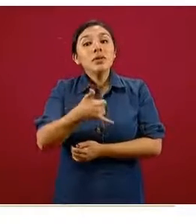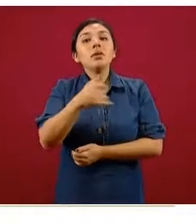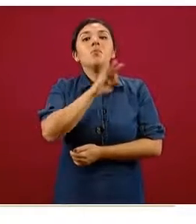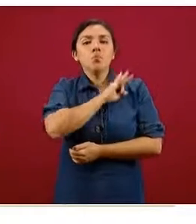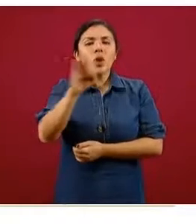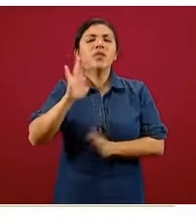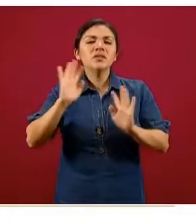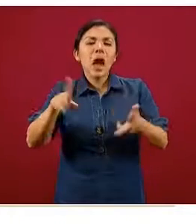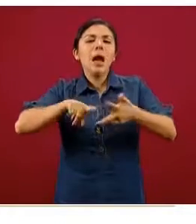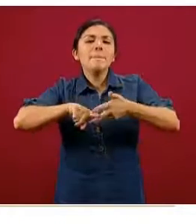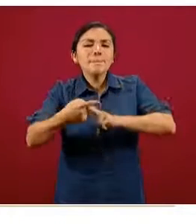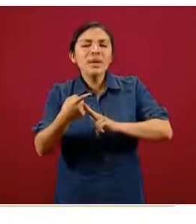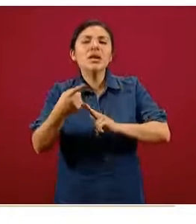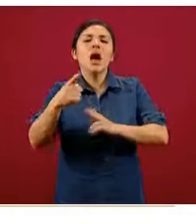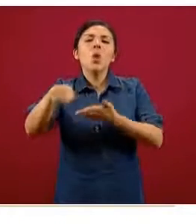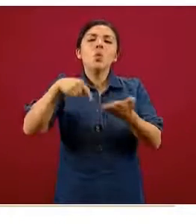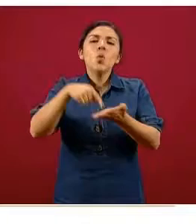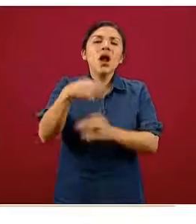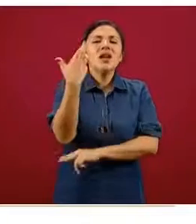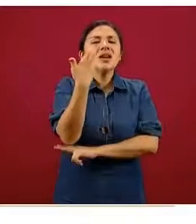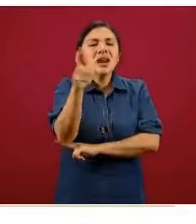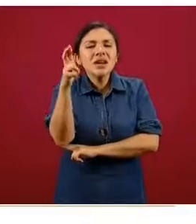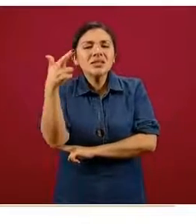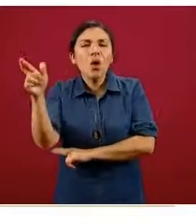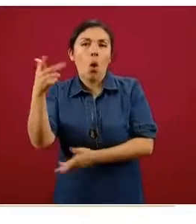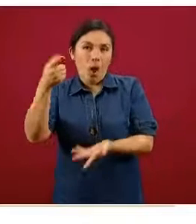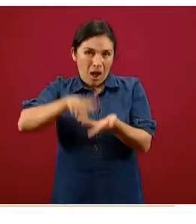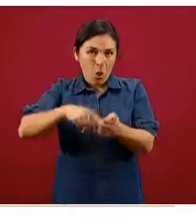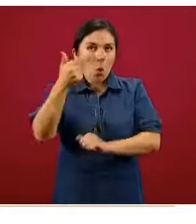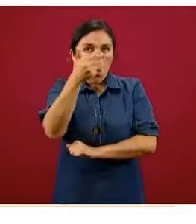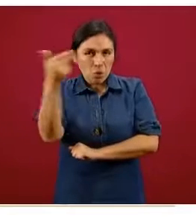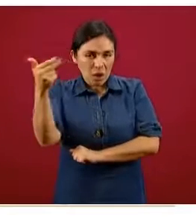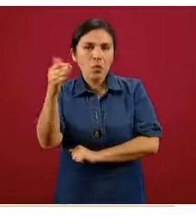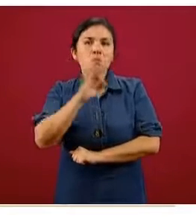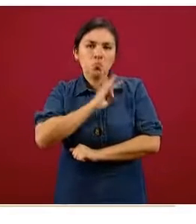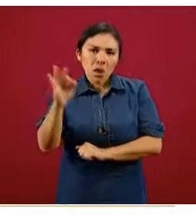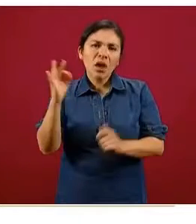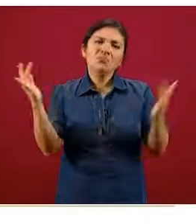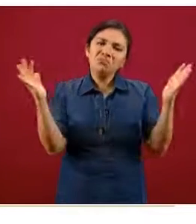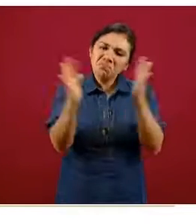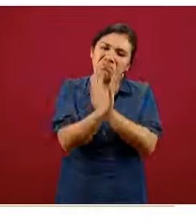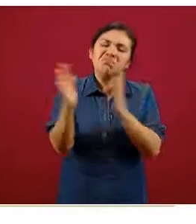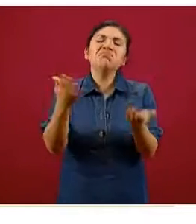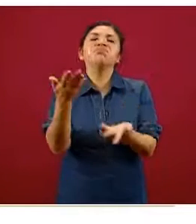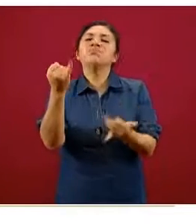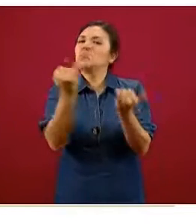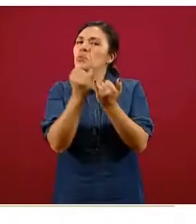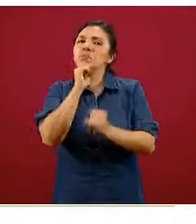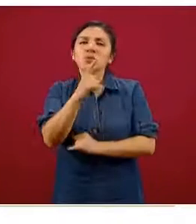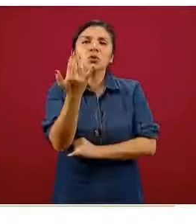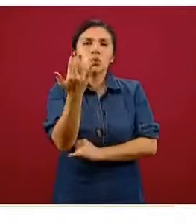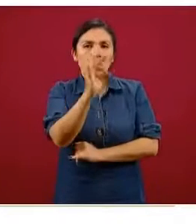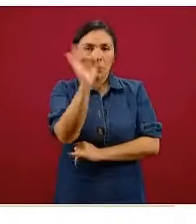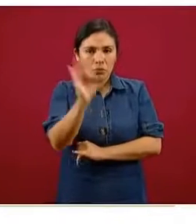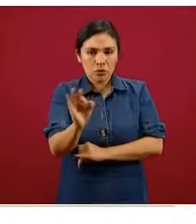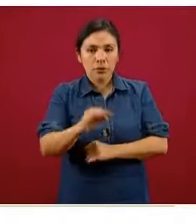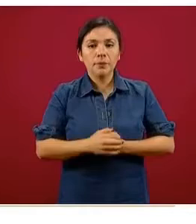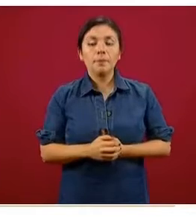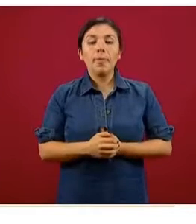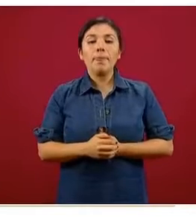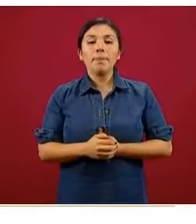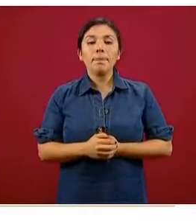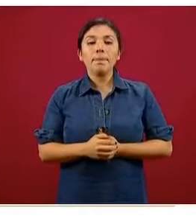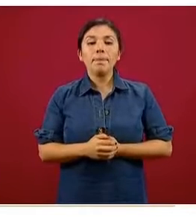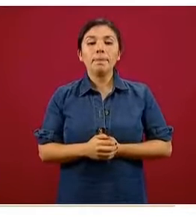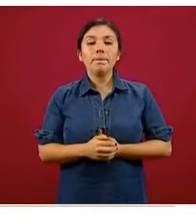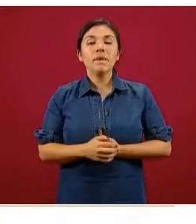pueden ya abrir las áreas comunes de los hoteles también en un 50%.